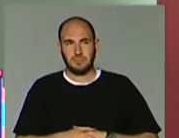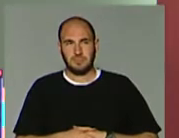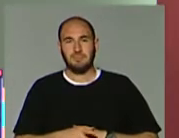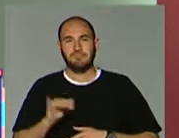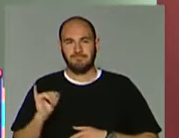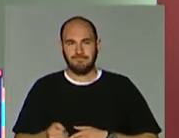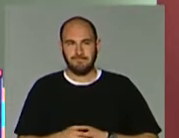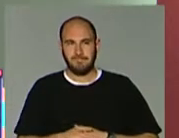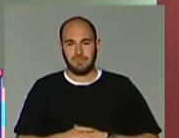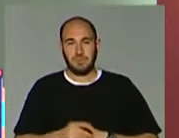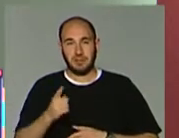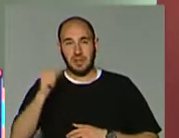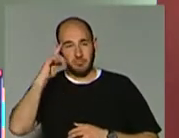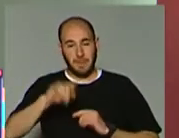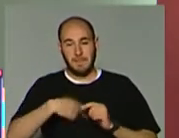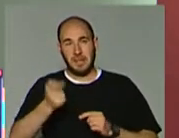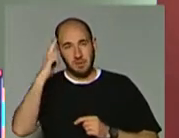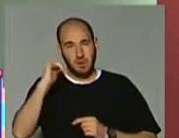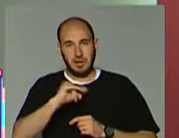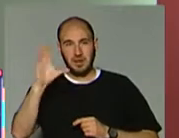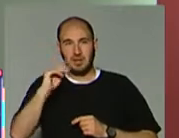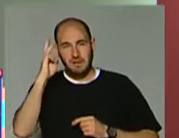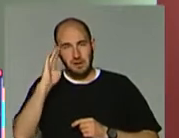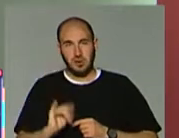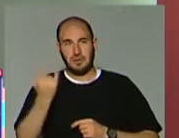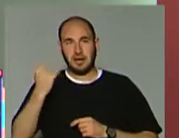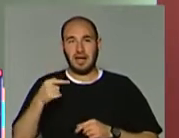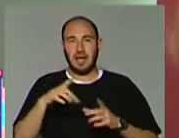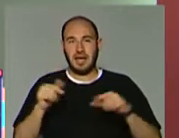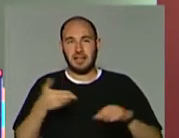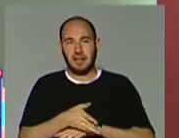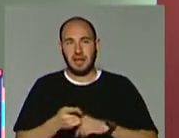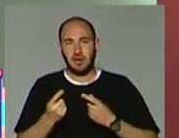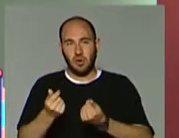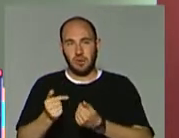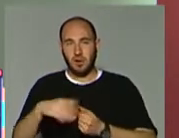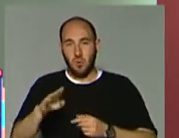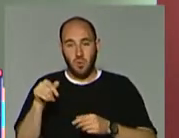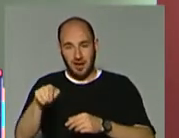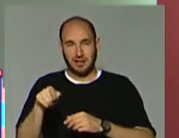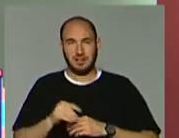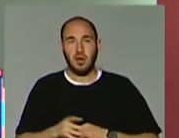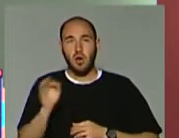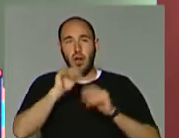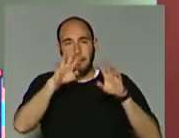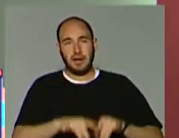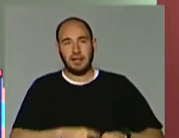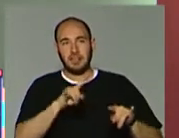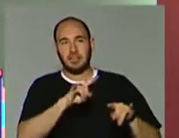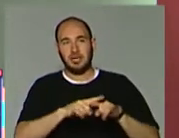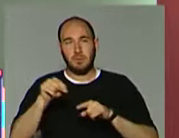Así es, entonces recuerden, mañana 21:30 nave universitaria, las entradas pueden adquirirlas en la boletería de la nave o en la página